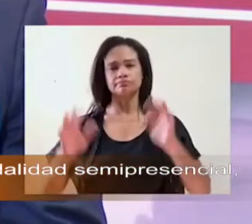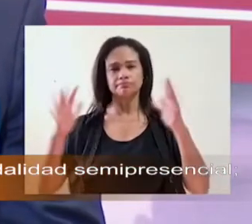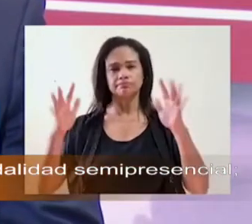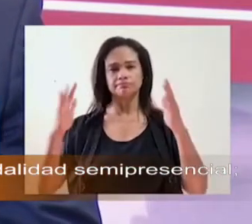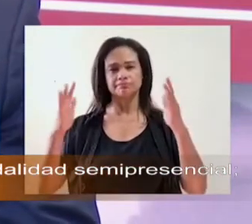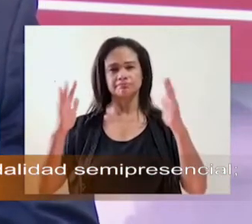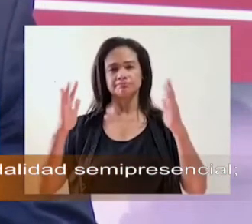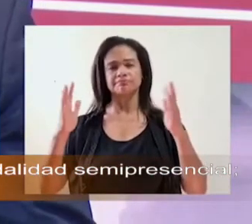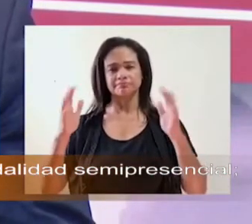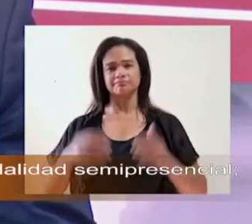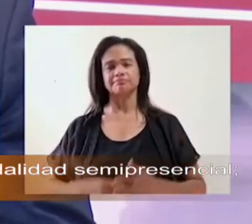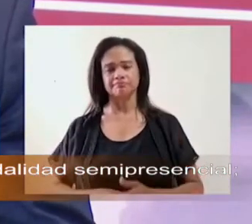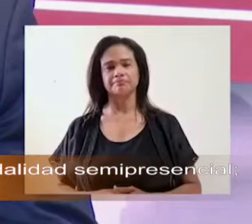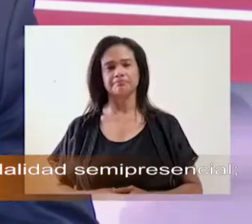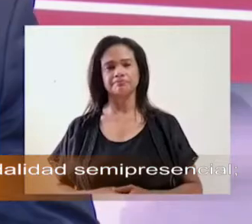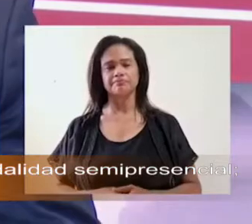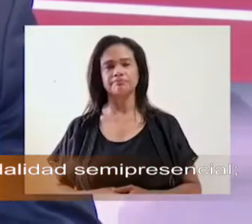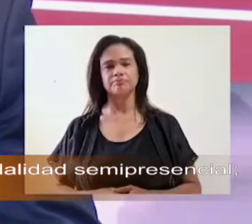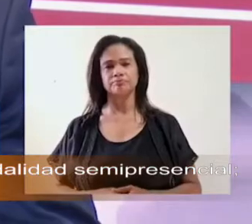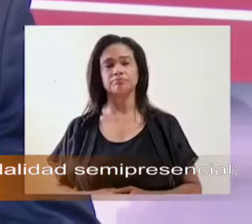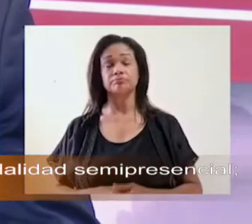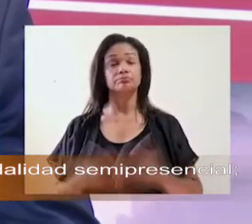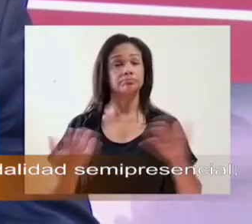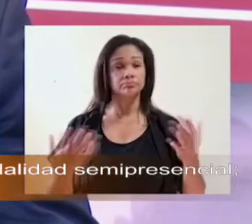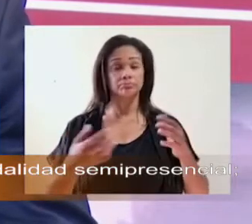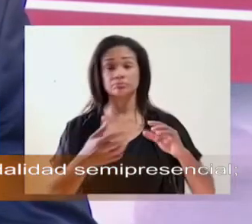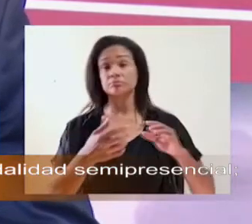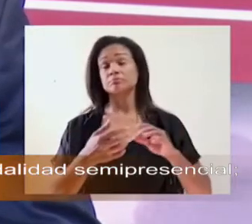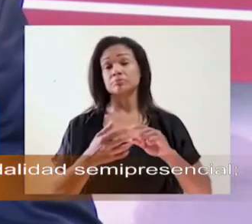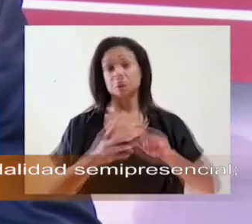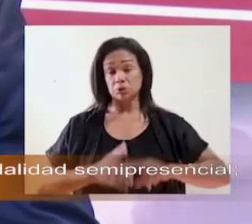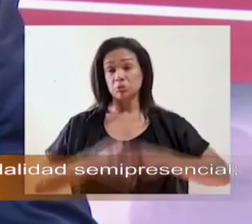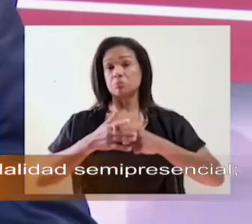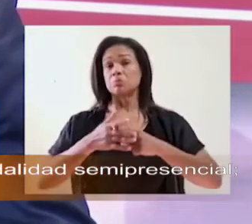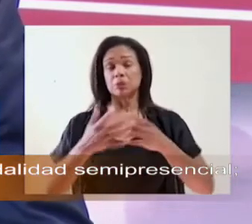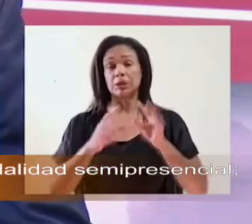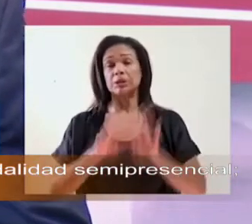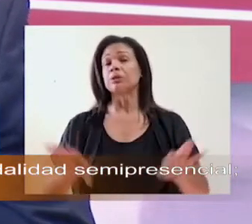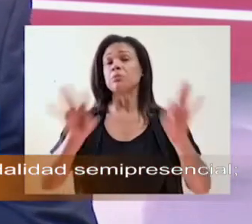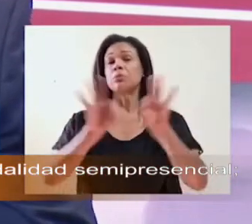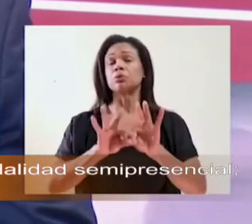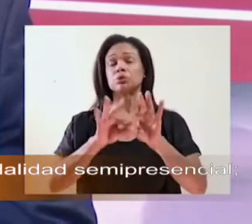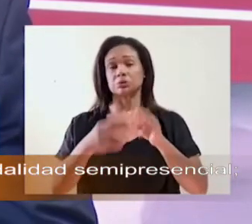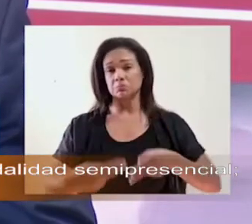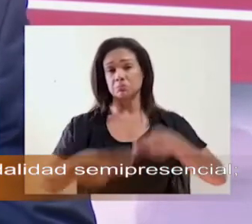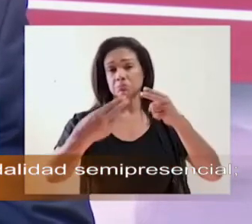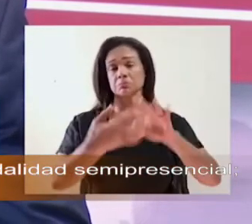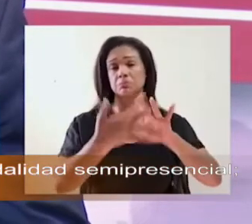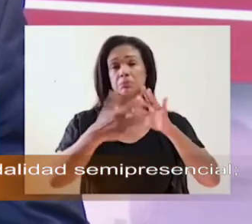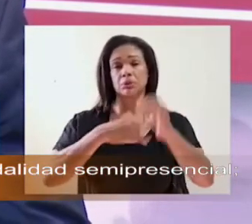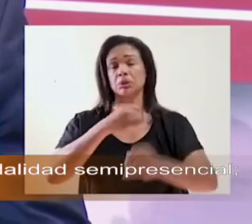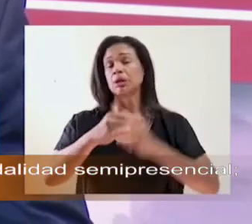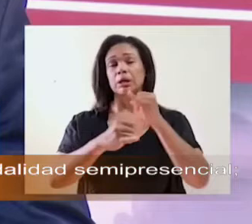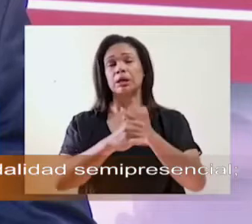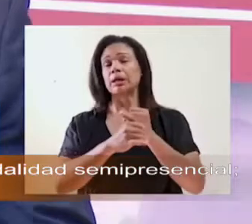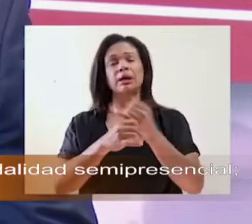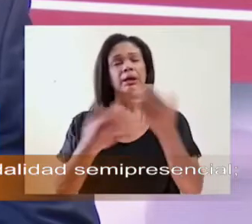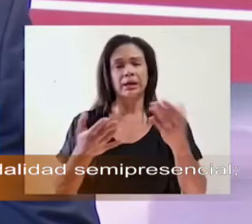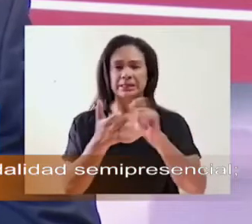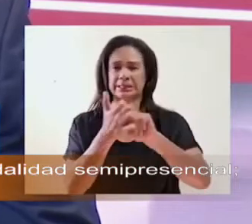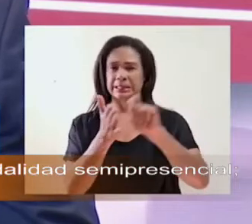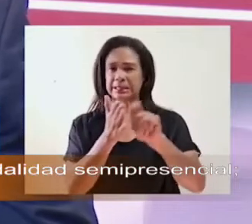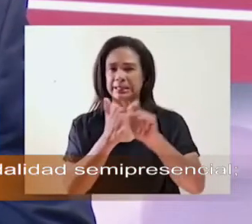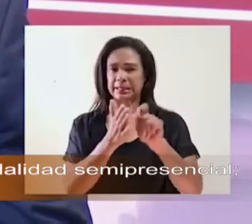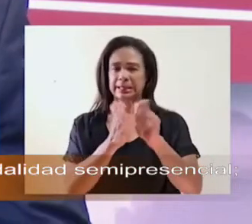los llanos 13.54 por ciento en relación a la población de esos lugares peralvillo